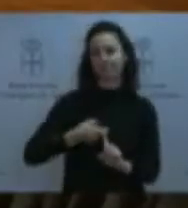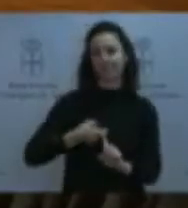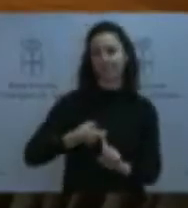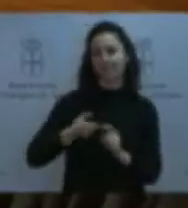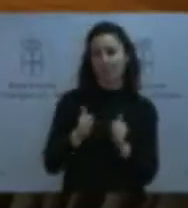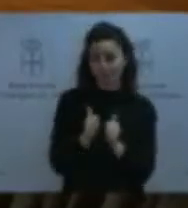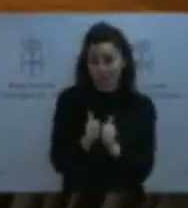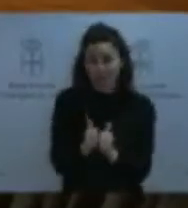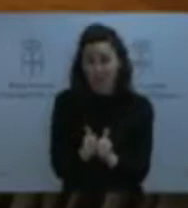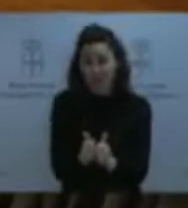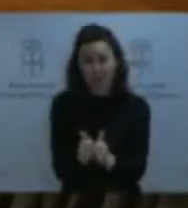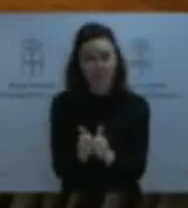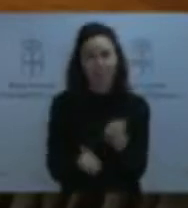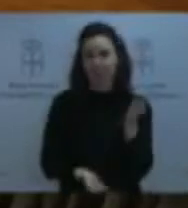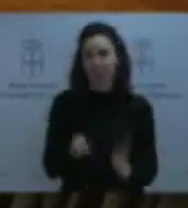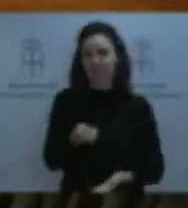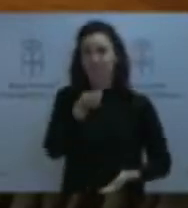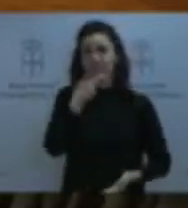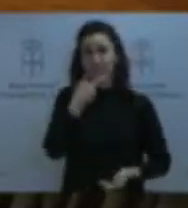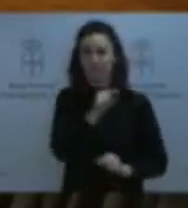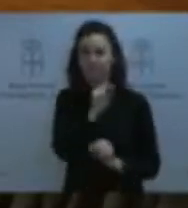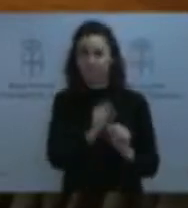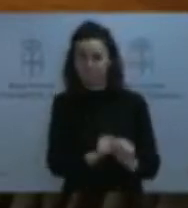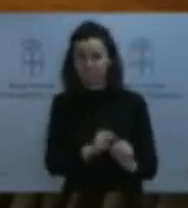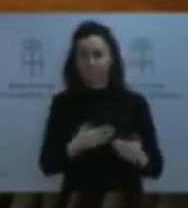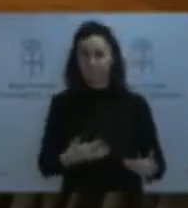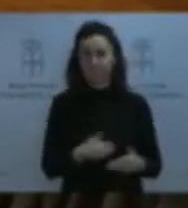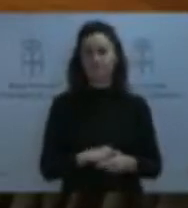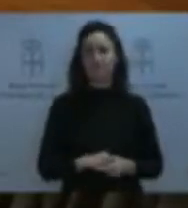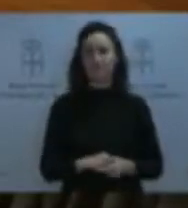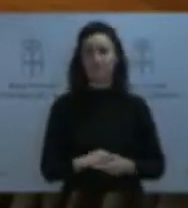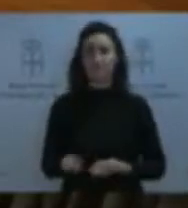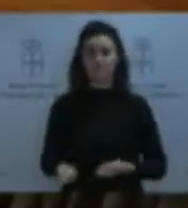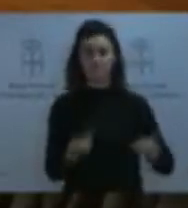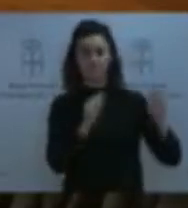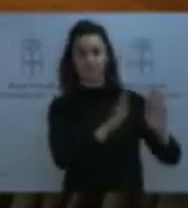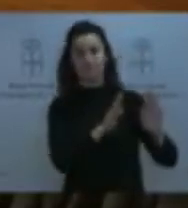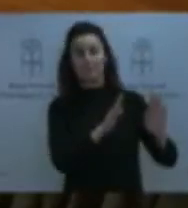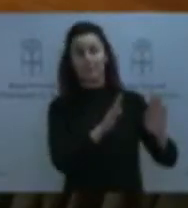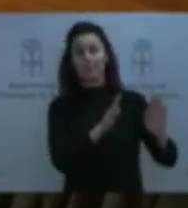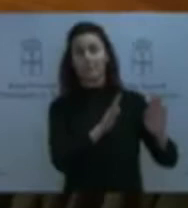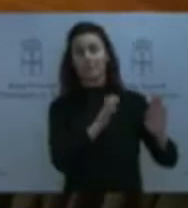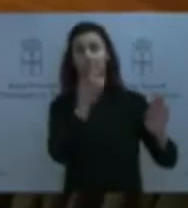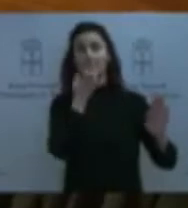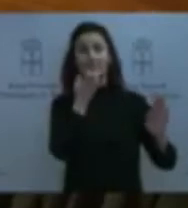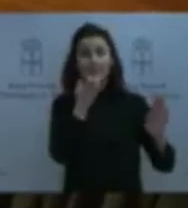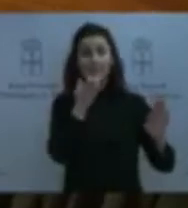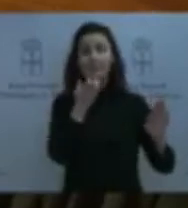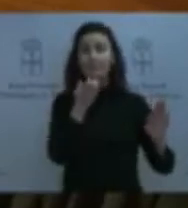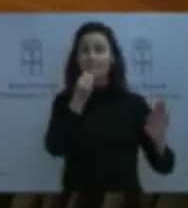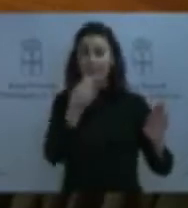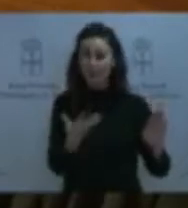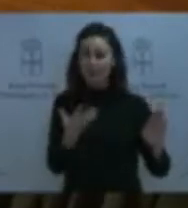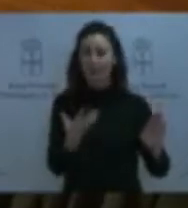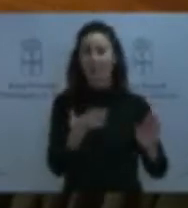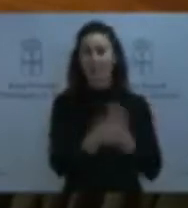adecuado. Y condicionen ingresos que de otra manera podrían aforrarse. Y el mejor ejemplo son los casos de descompensaciones epilépticas